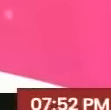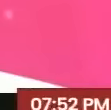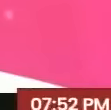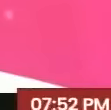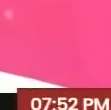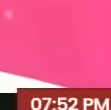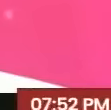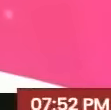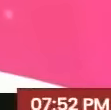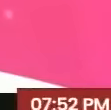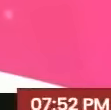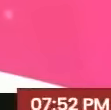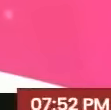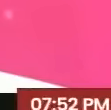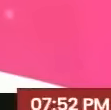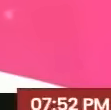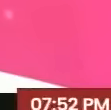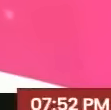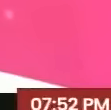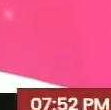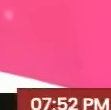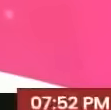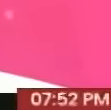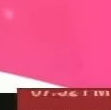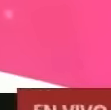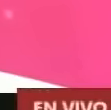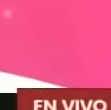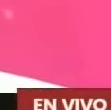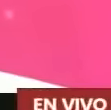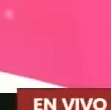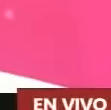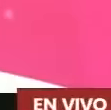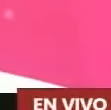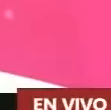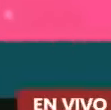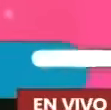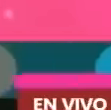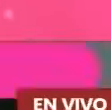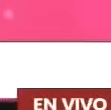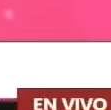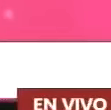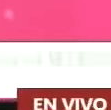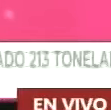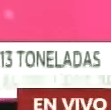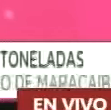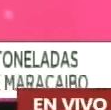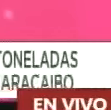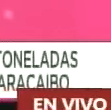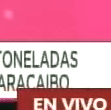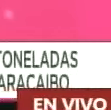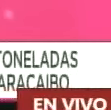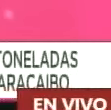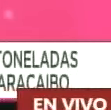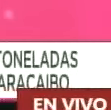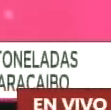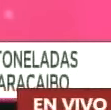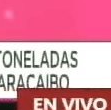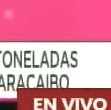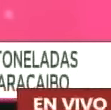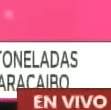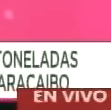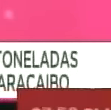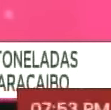supervisar las obras, cómo van a consultar con las autoridades públicas, con los expertos, con las universidades del Zulia,